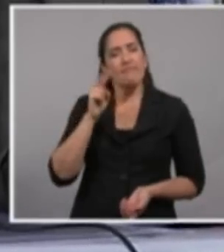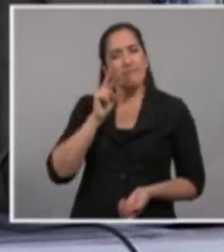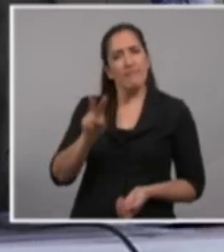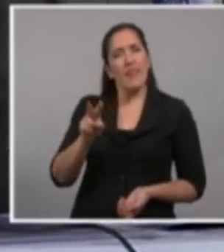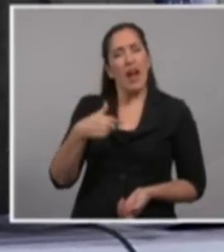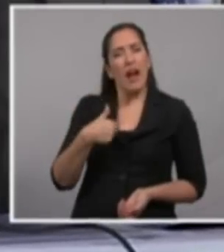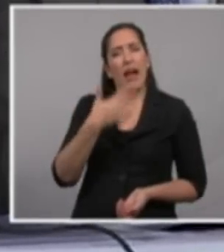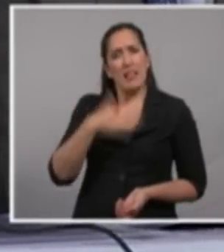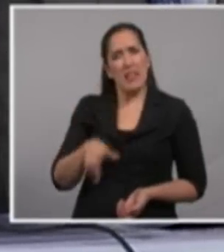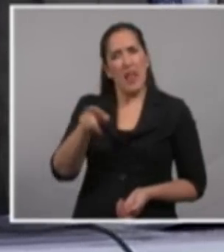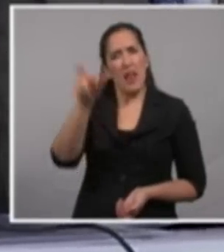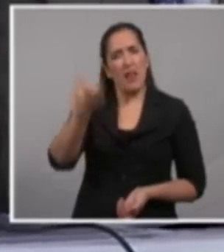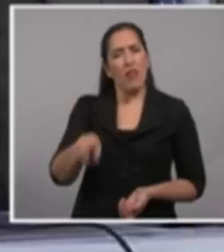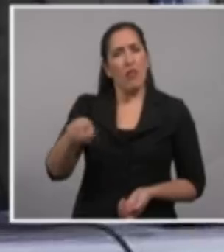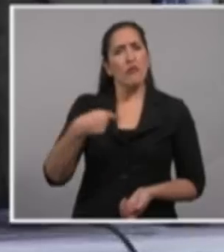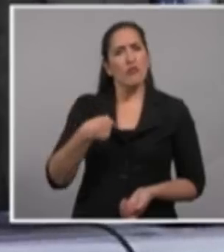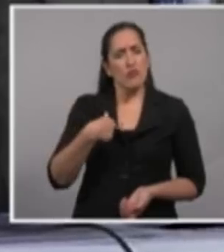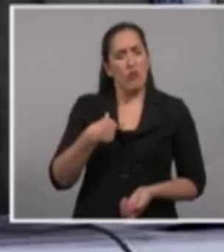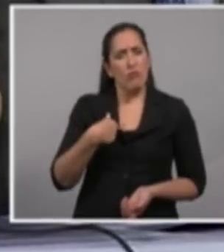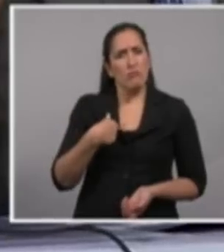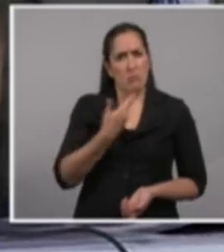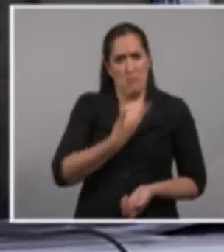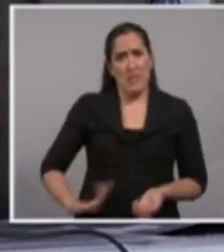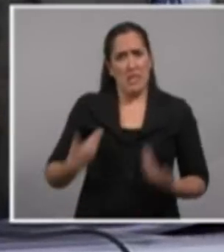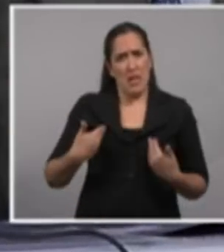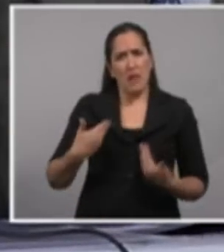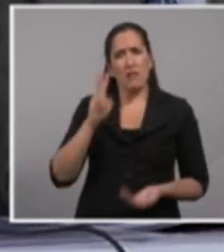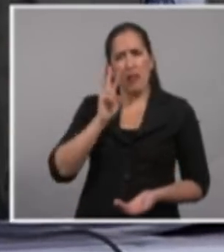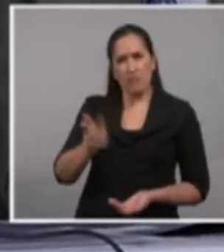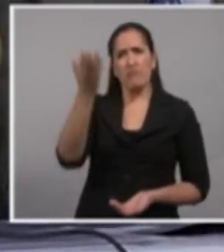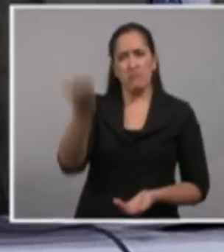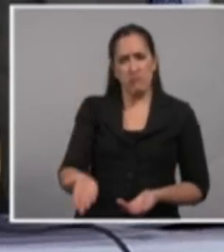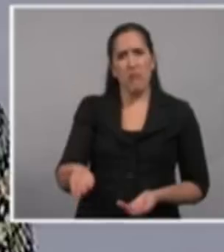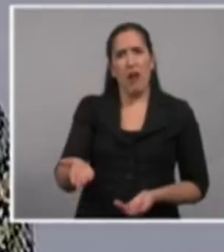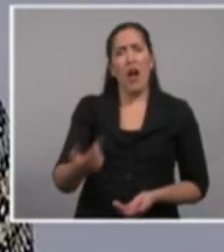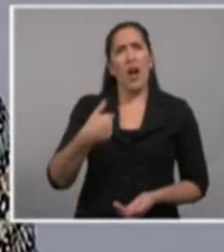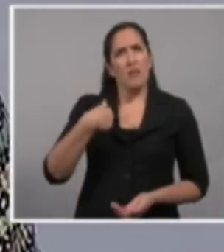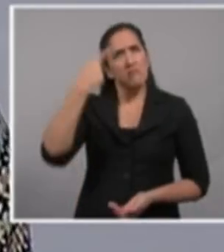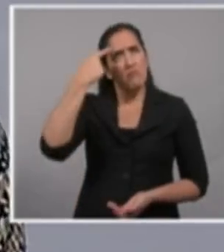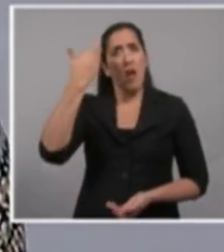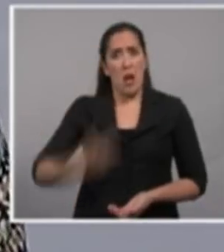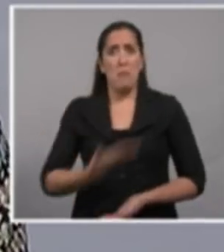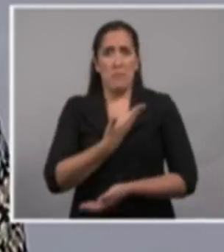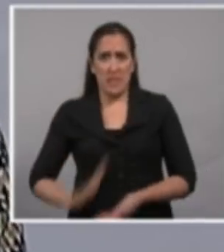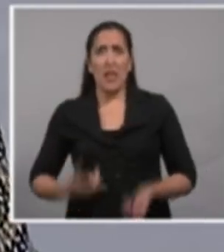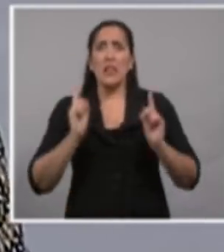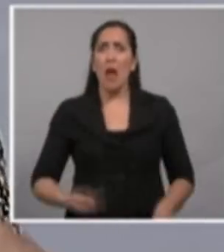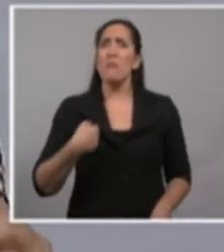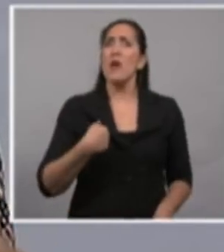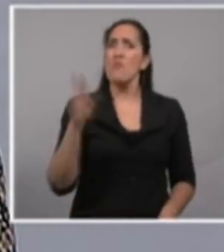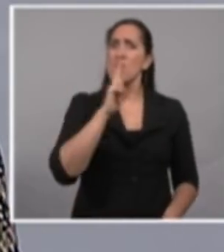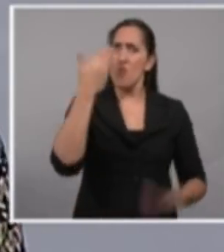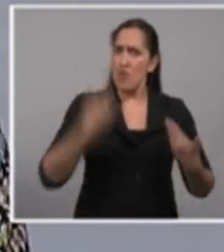no solo como presidenta, sino también como mujer de la Argentina profunda,